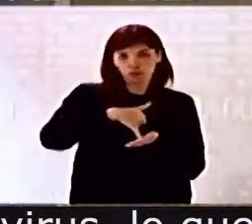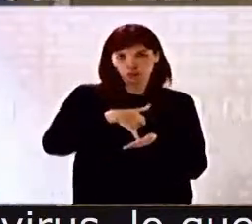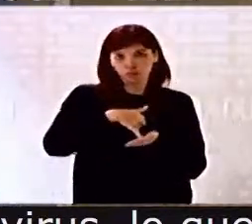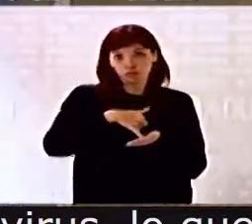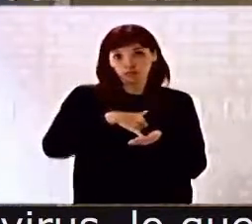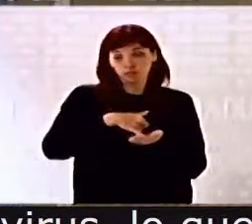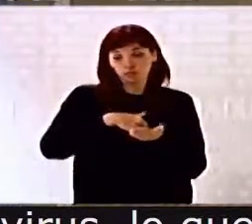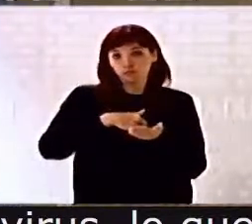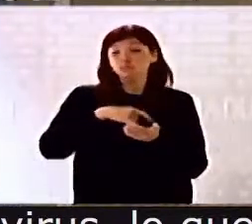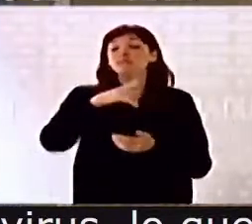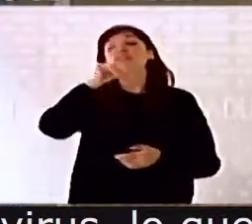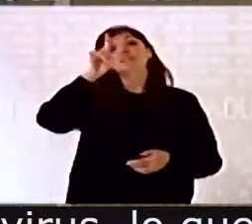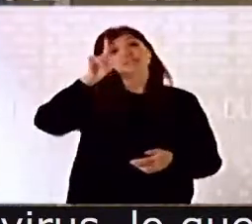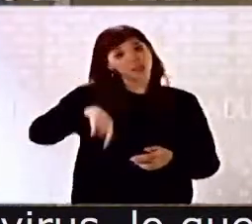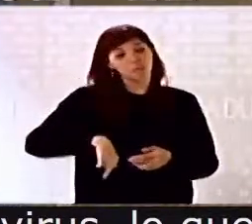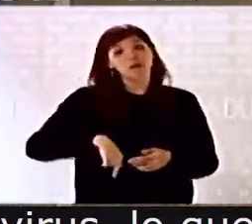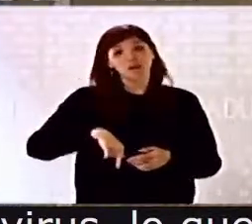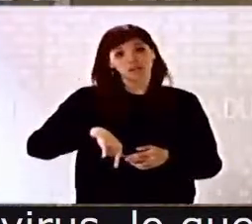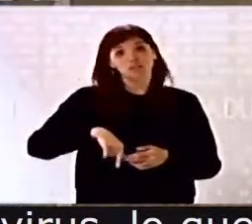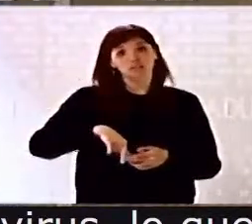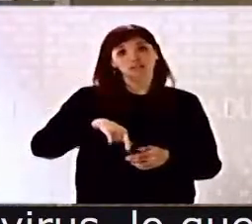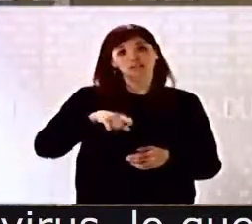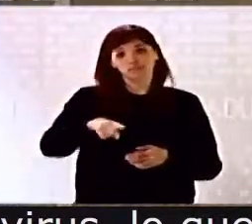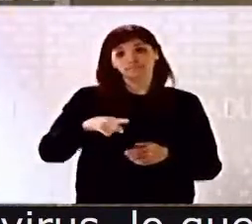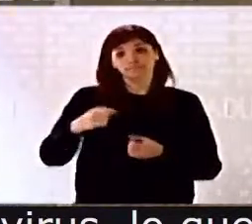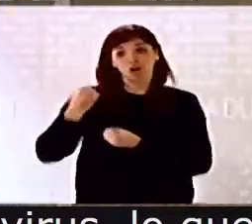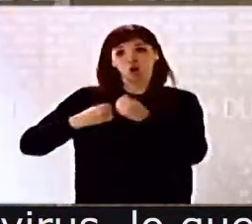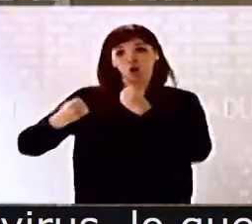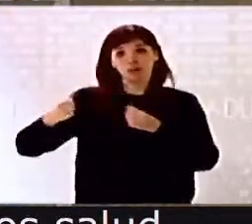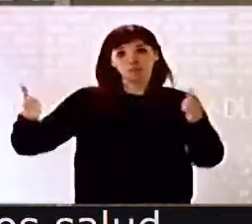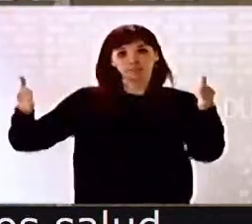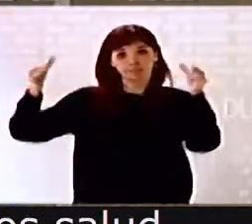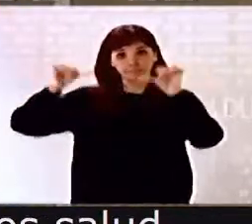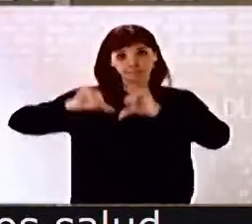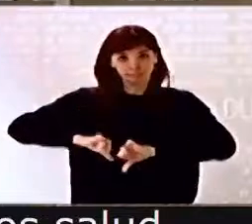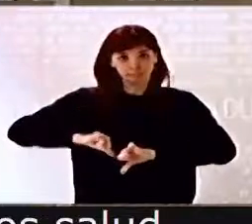y traen también menos salud económica para este país.